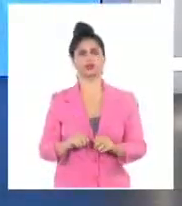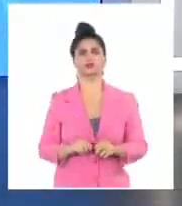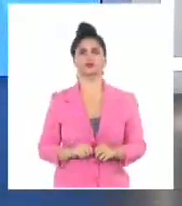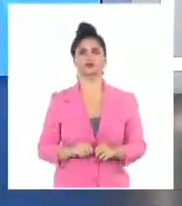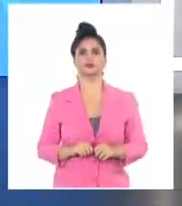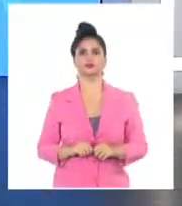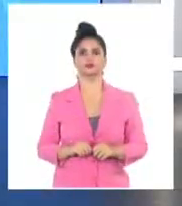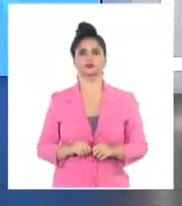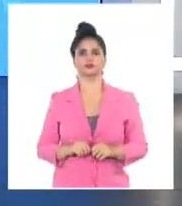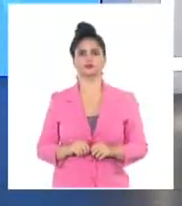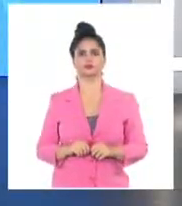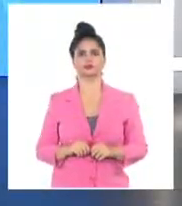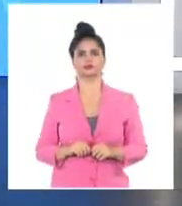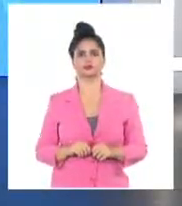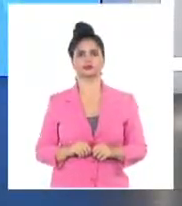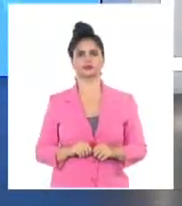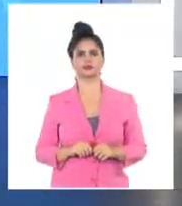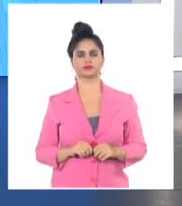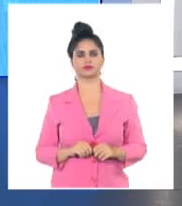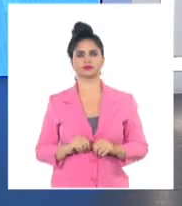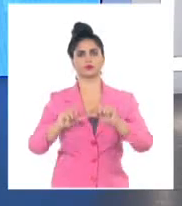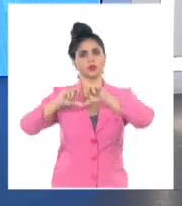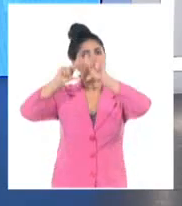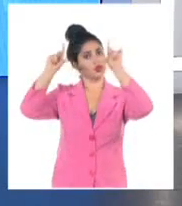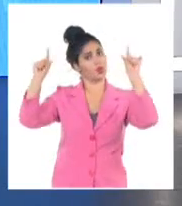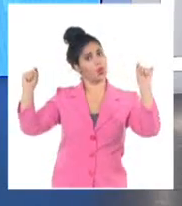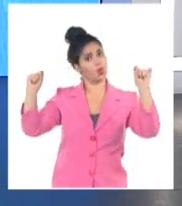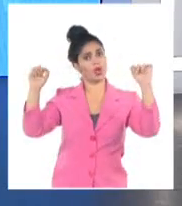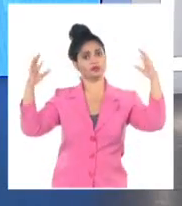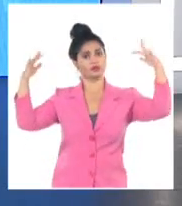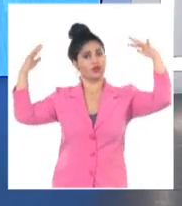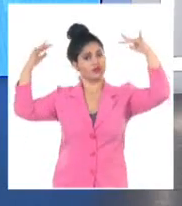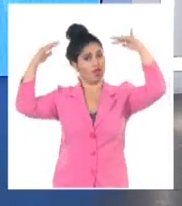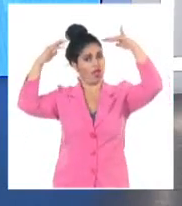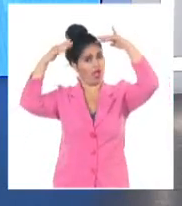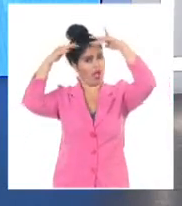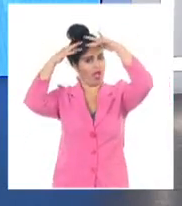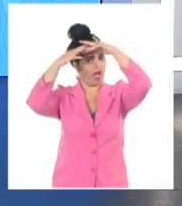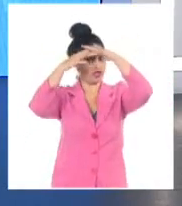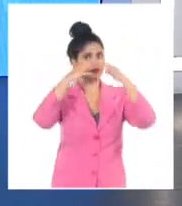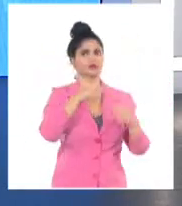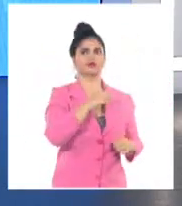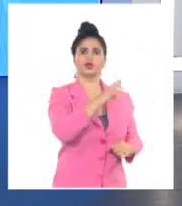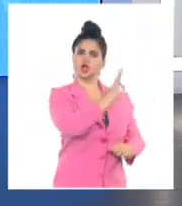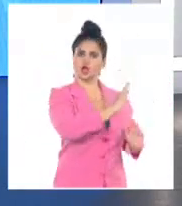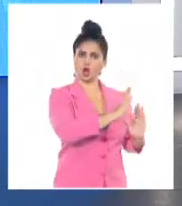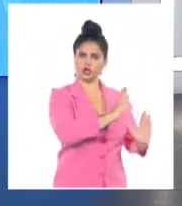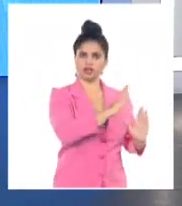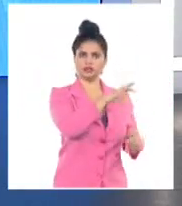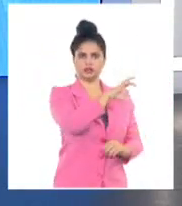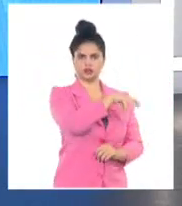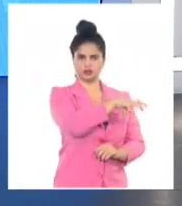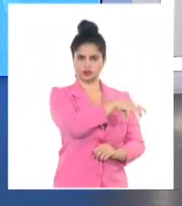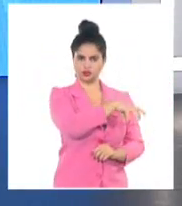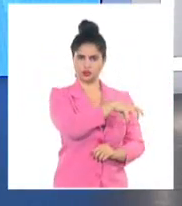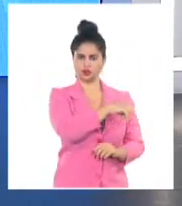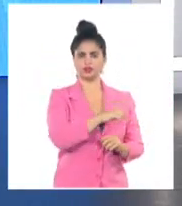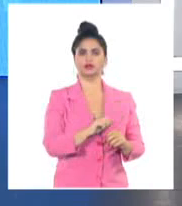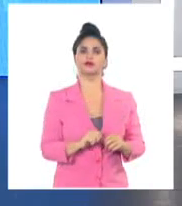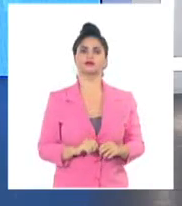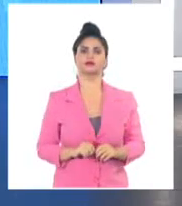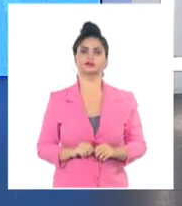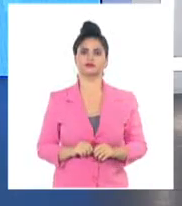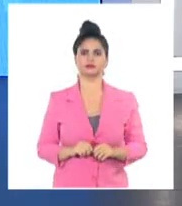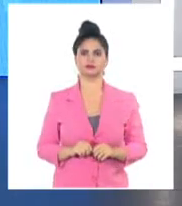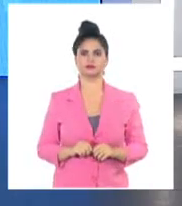les decía, se mantiene la probabilidad de algunas lluvias, sobre todo en zonas de la costa norte de la parte oriental. También puede ocurrir algún chubasco aislado hacia el interior y sur del oriente durante